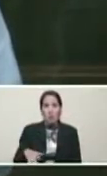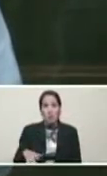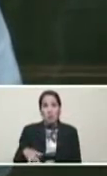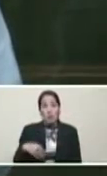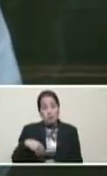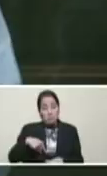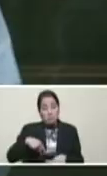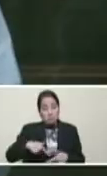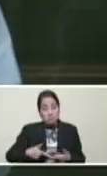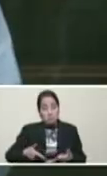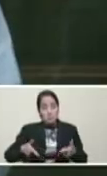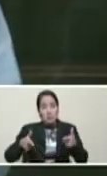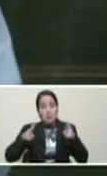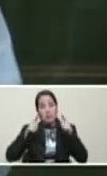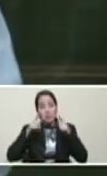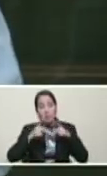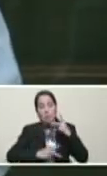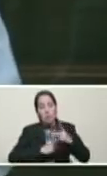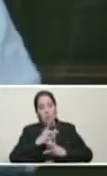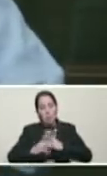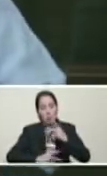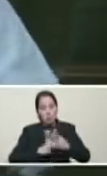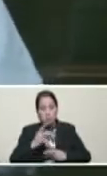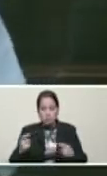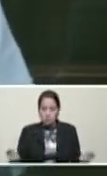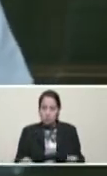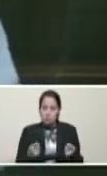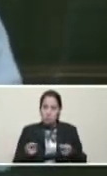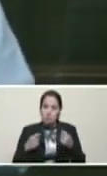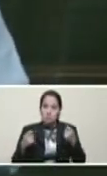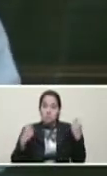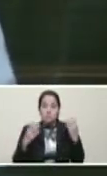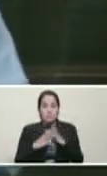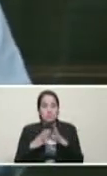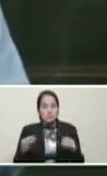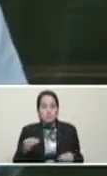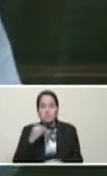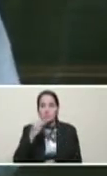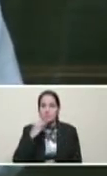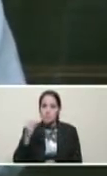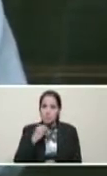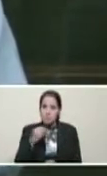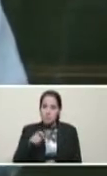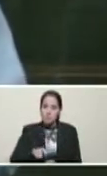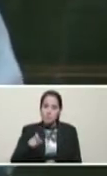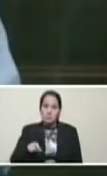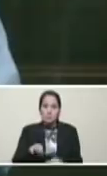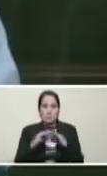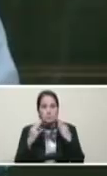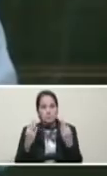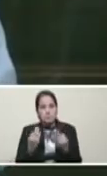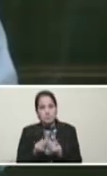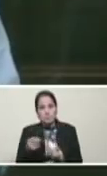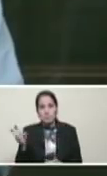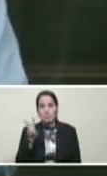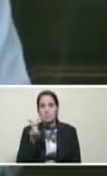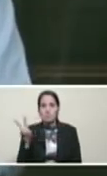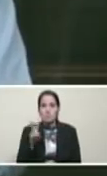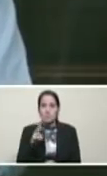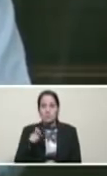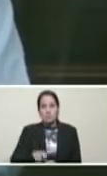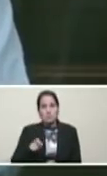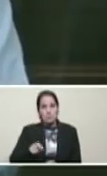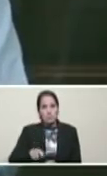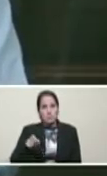propios produciendo todos todos los alimentos que necesita las familias venezolanas que necesitan nuestros familias que